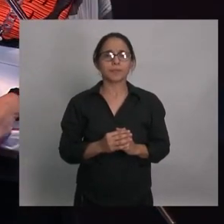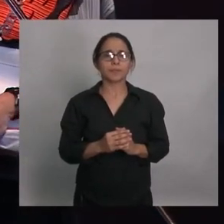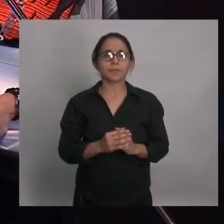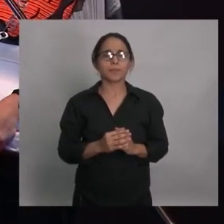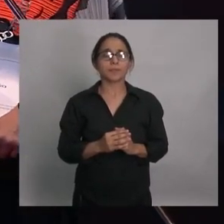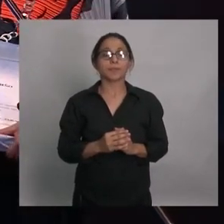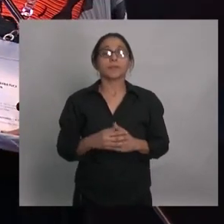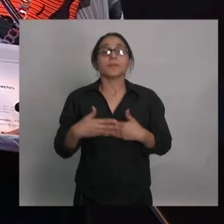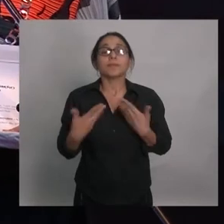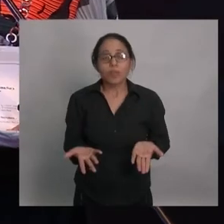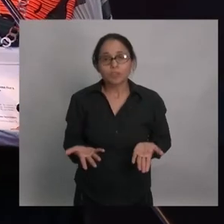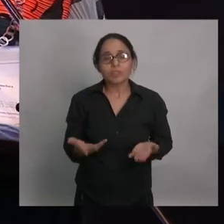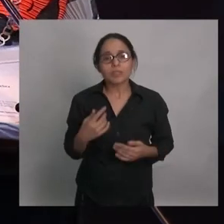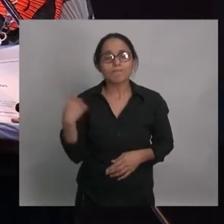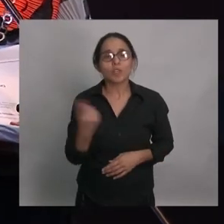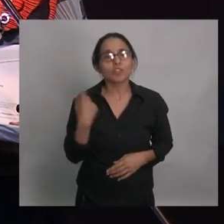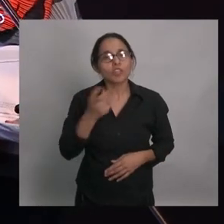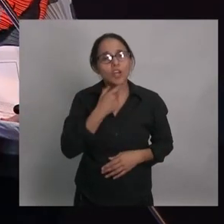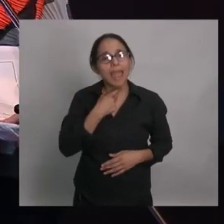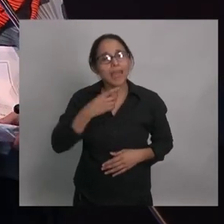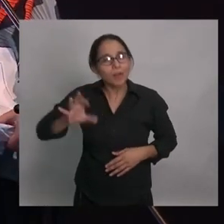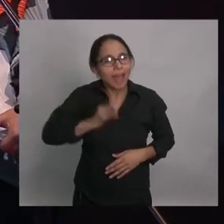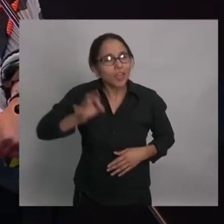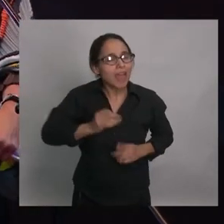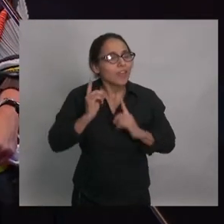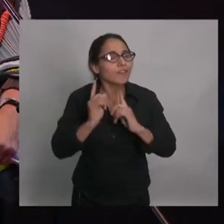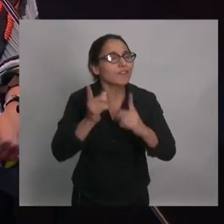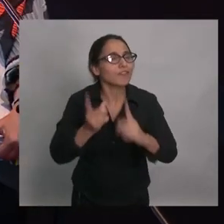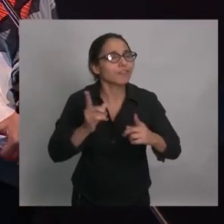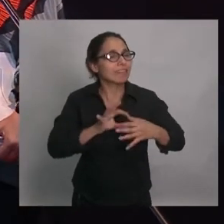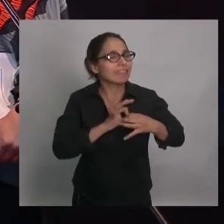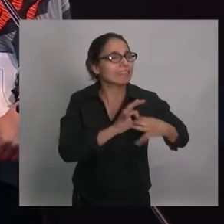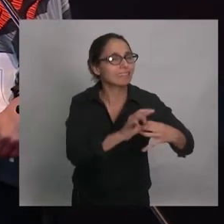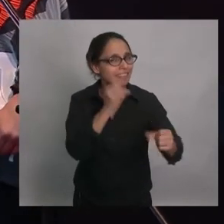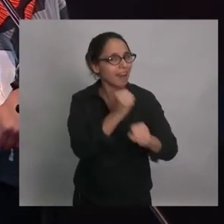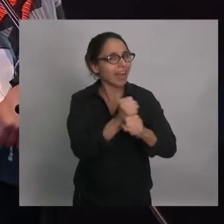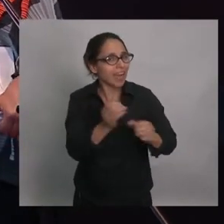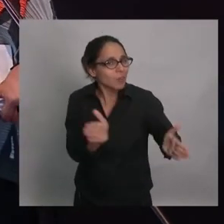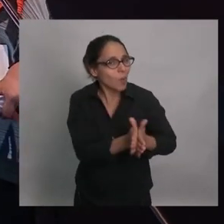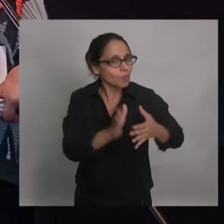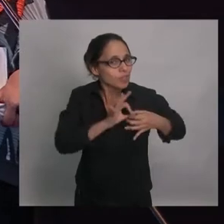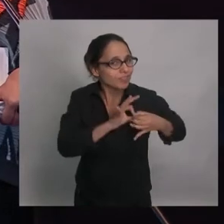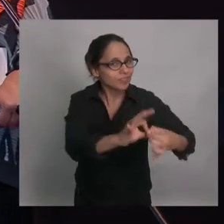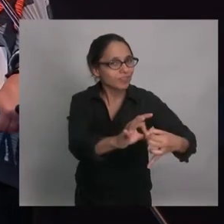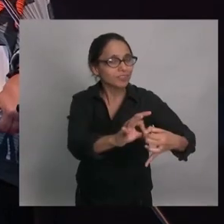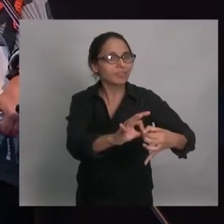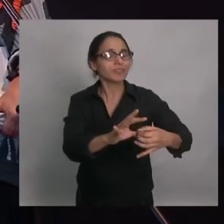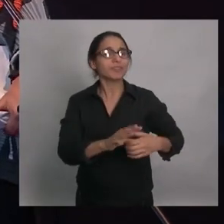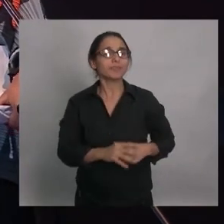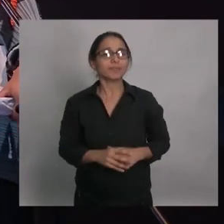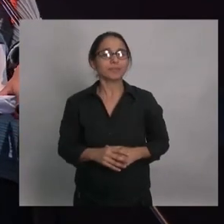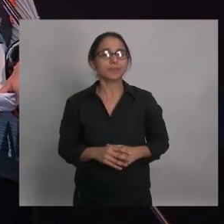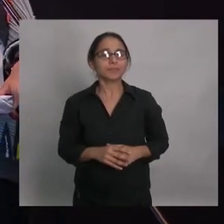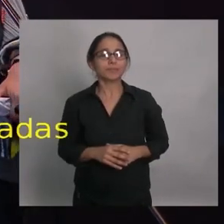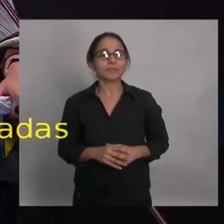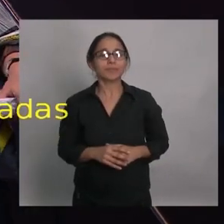entonces estamos esperanzados de seguir con participando y trabajando juntos por muchas décadas